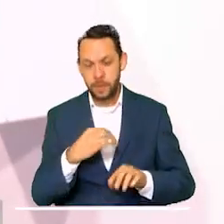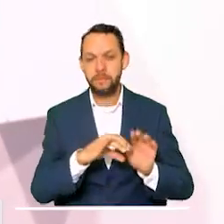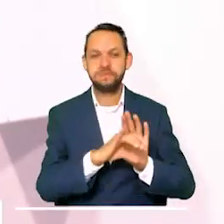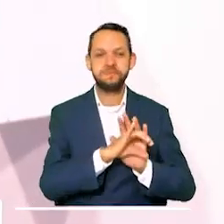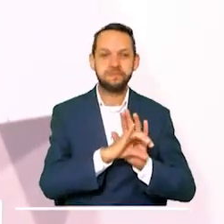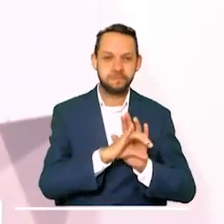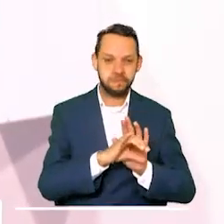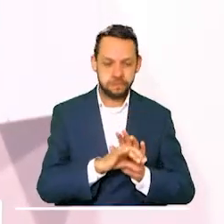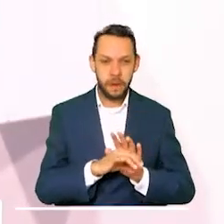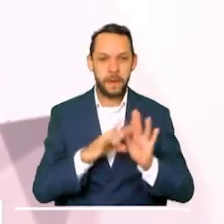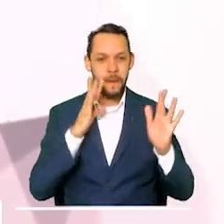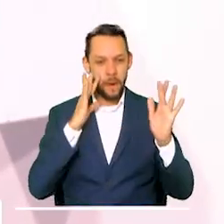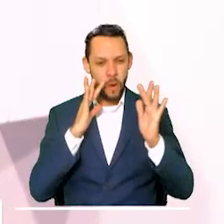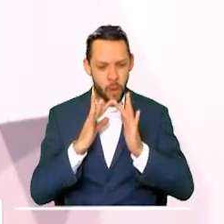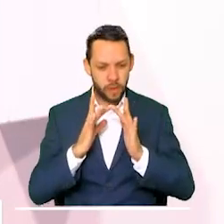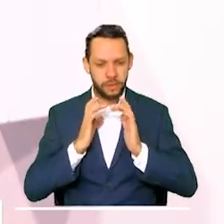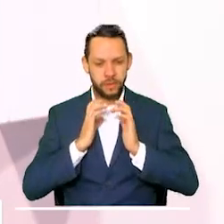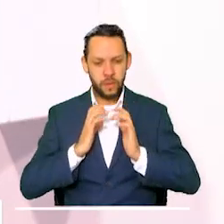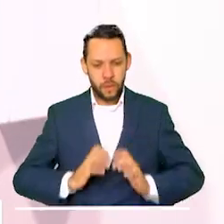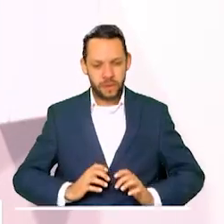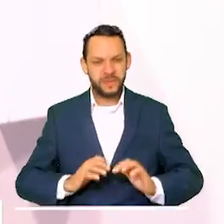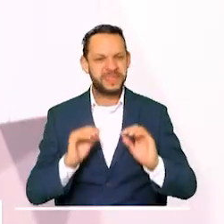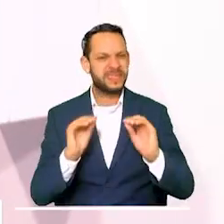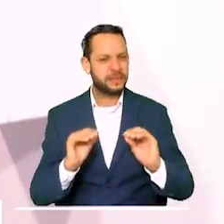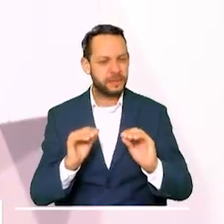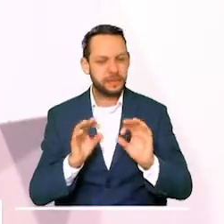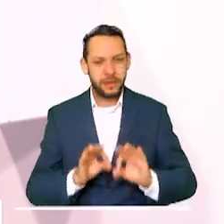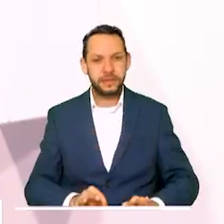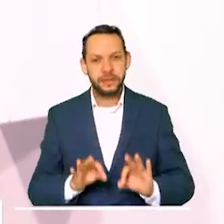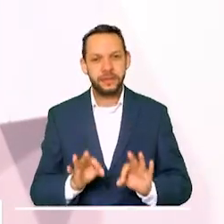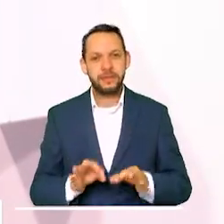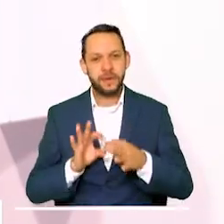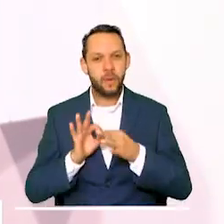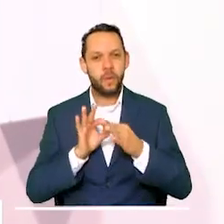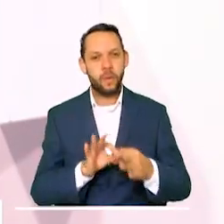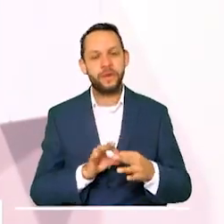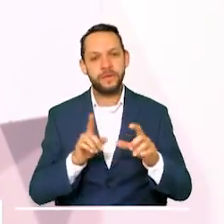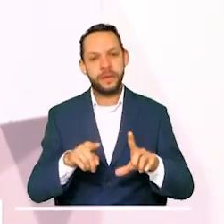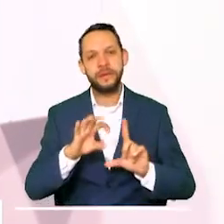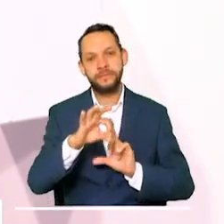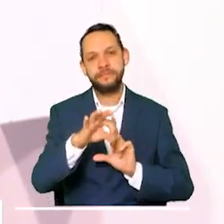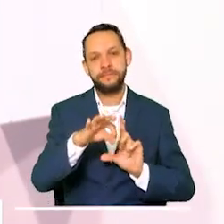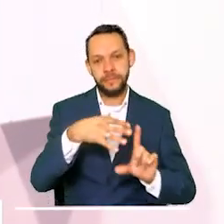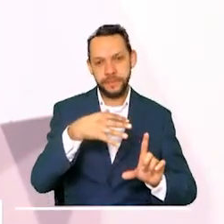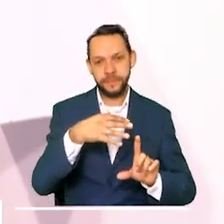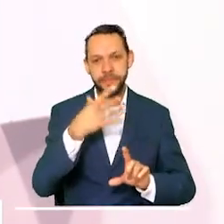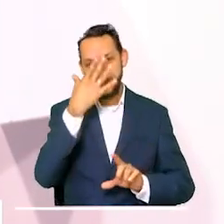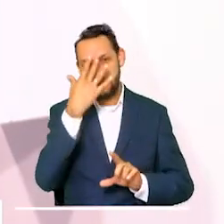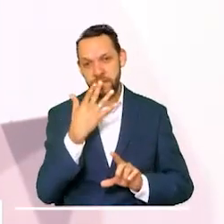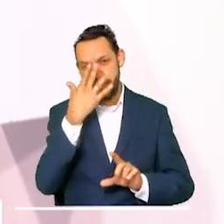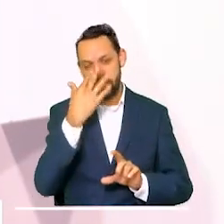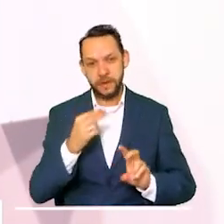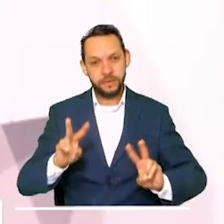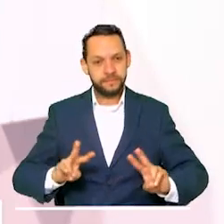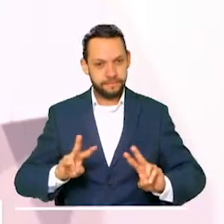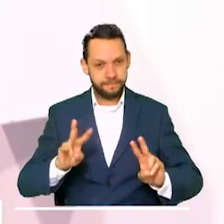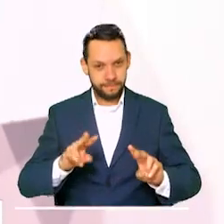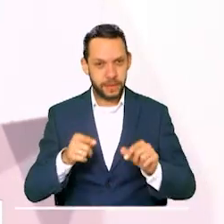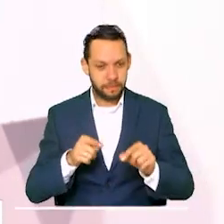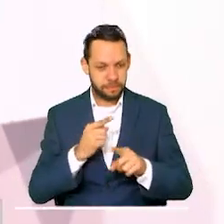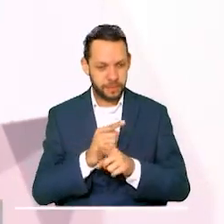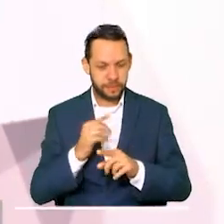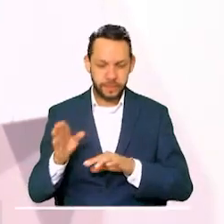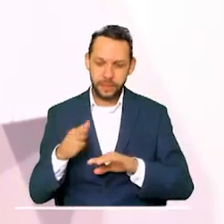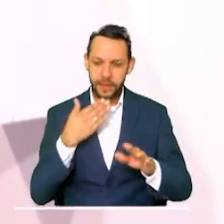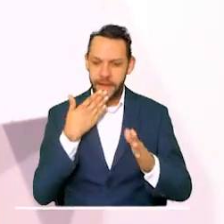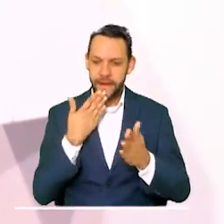Conexión Vital del Dr. Rojas siempre va en vivo también en su canal de Facebook. Estoy muy feliz de estar